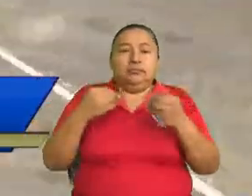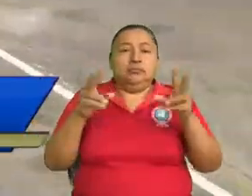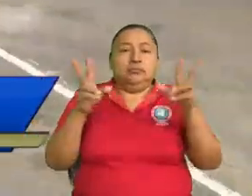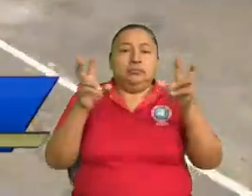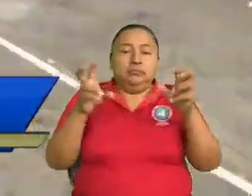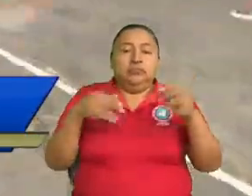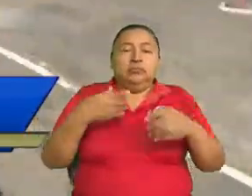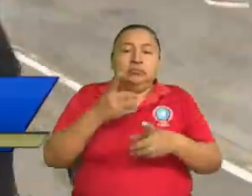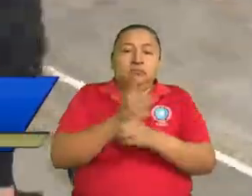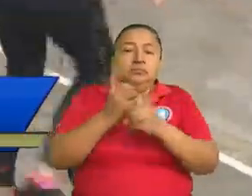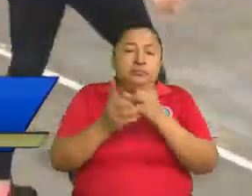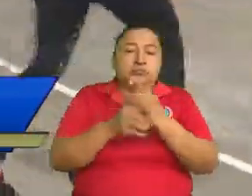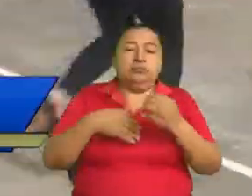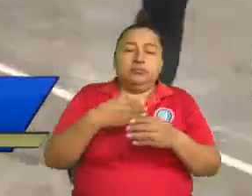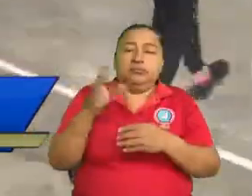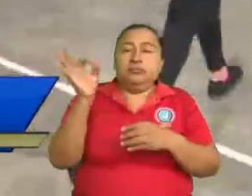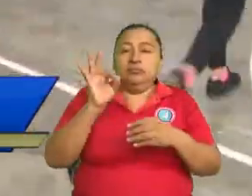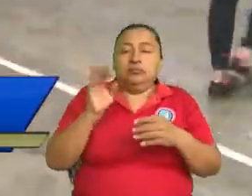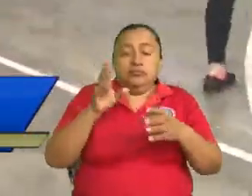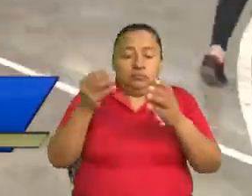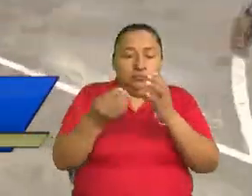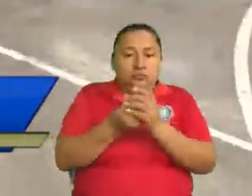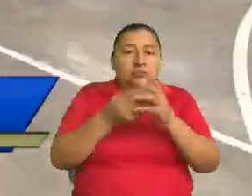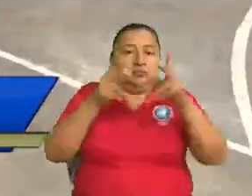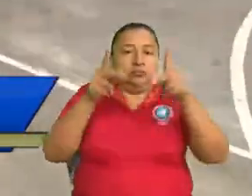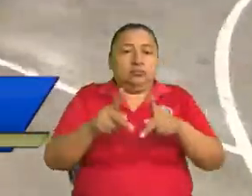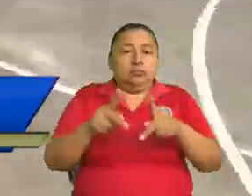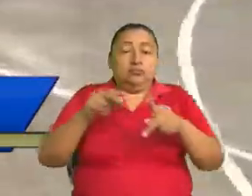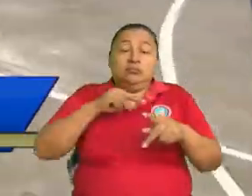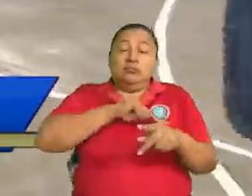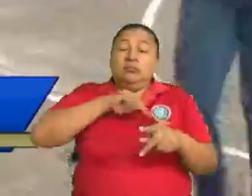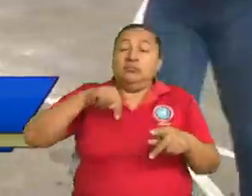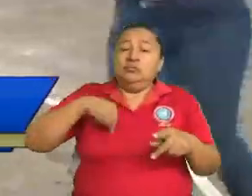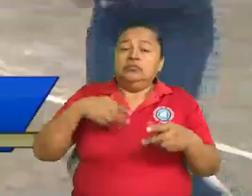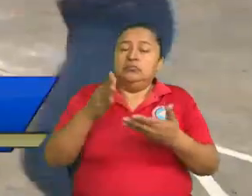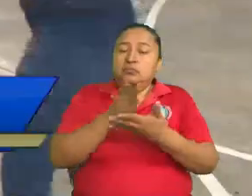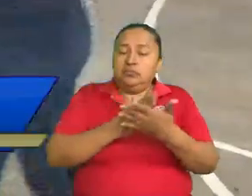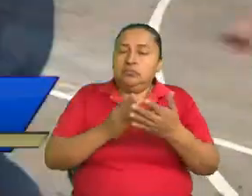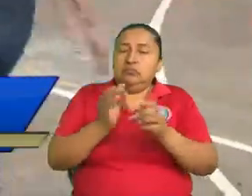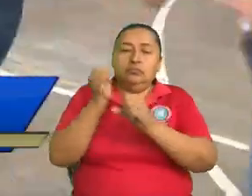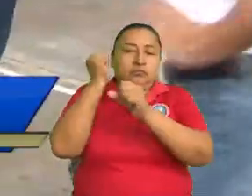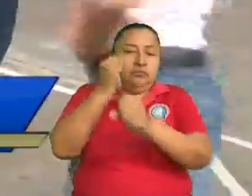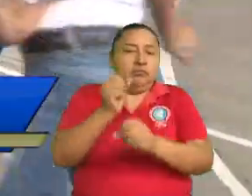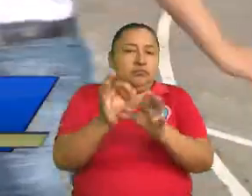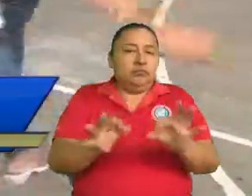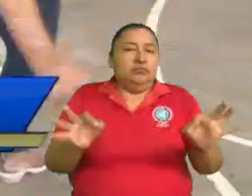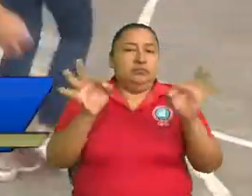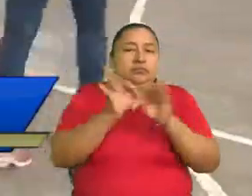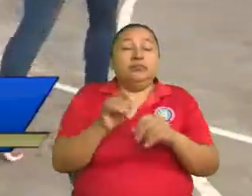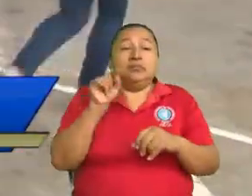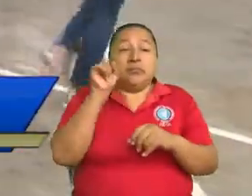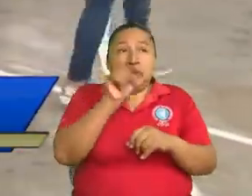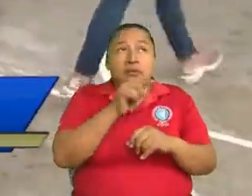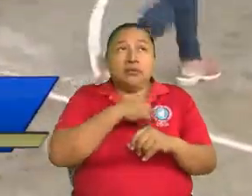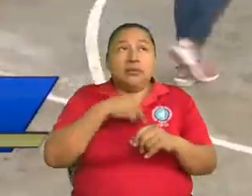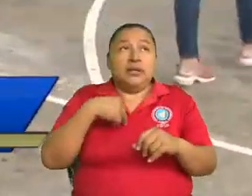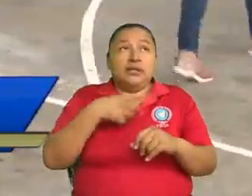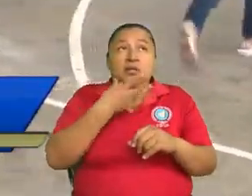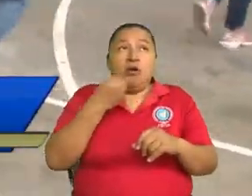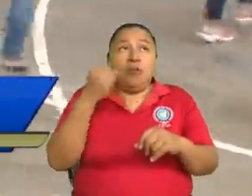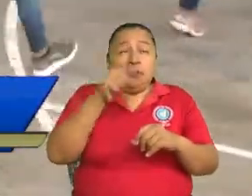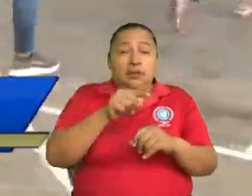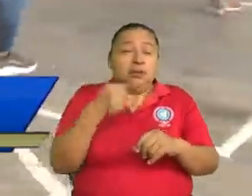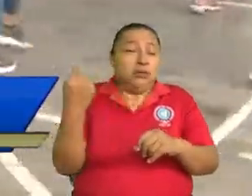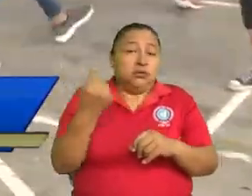aspectos que llevan a la formación integral del ser humano, que para nosotros eso es lo fundamental. Entonces, eso que están haciendo los muchachos allí no